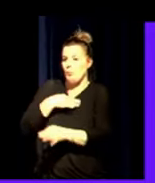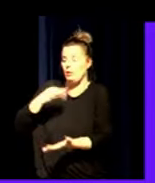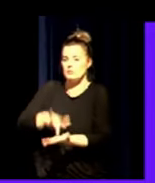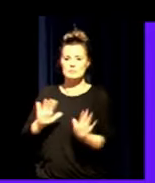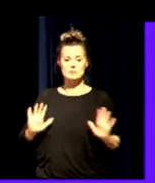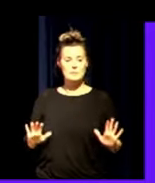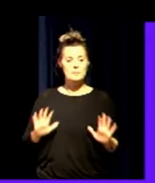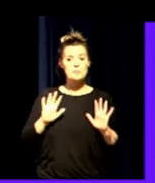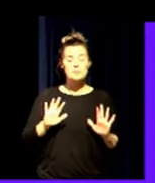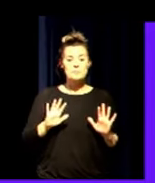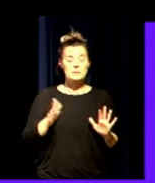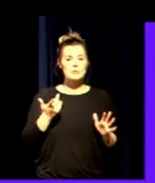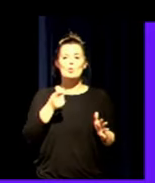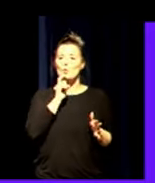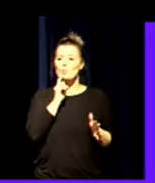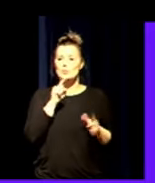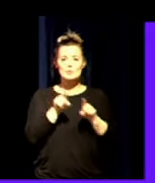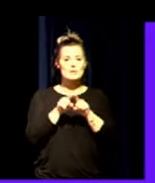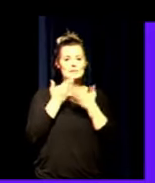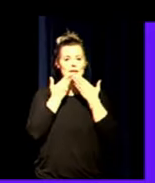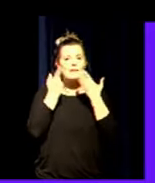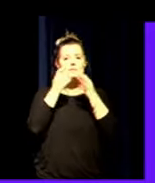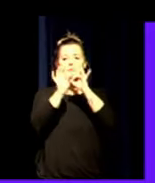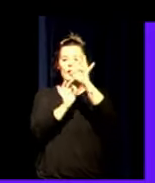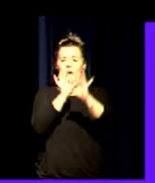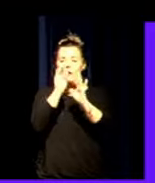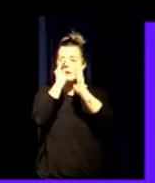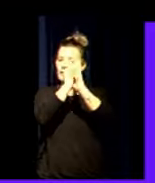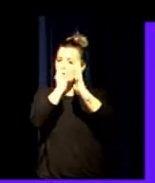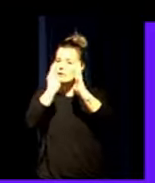Pero de forma organizada, con una guía que les aporte